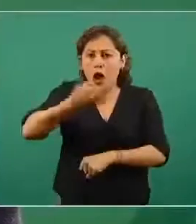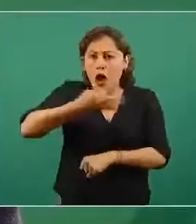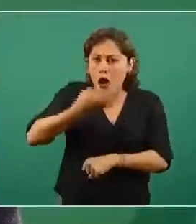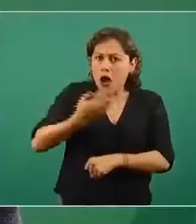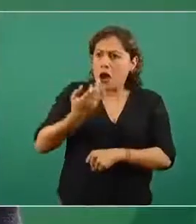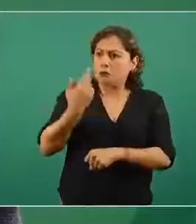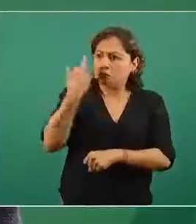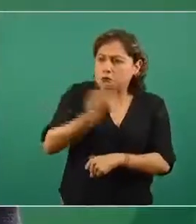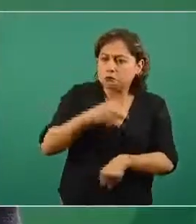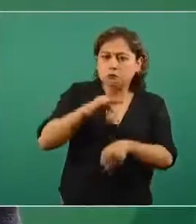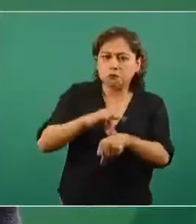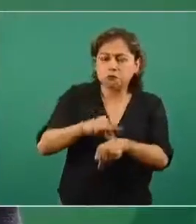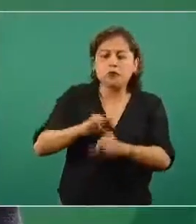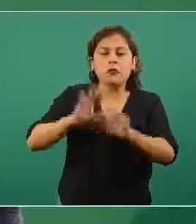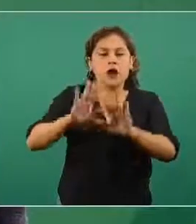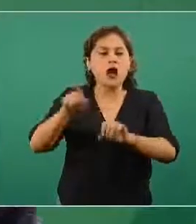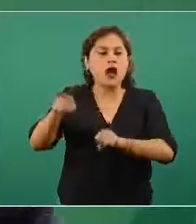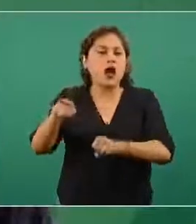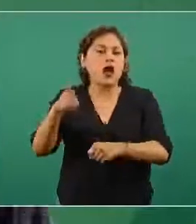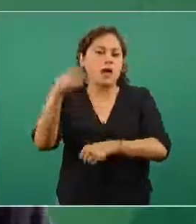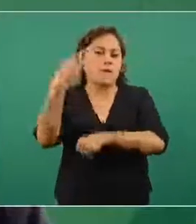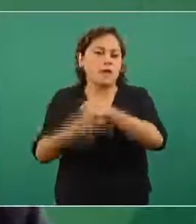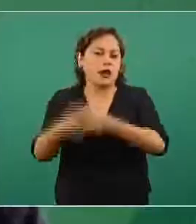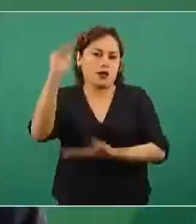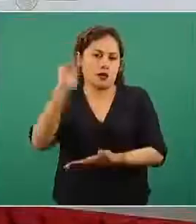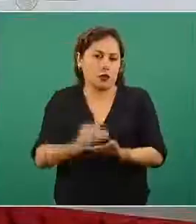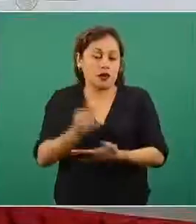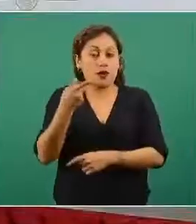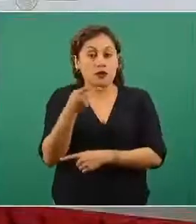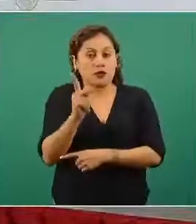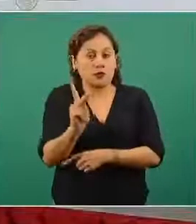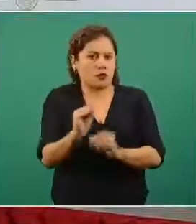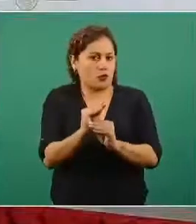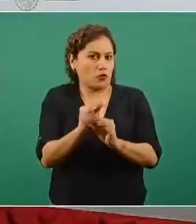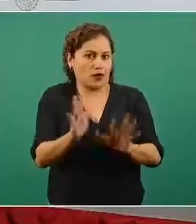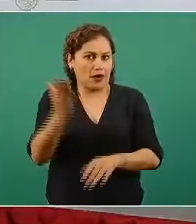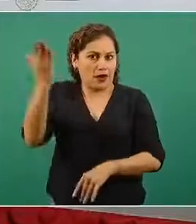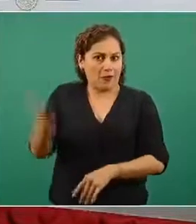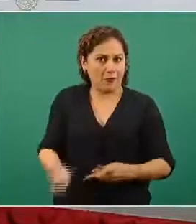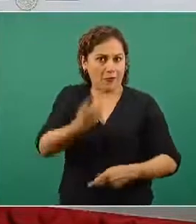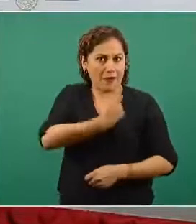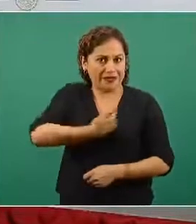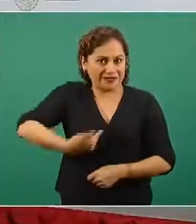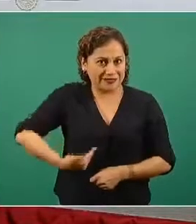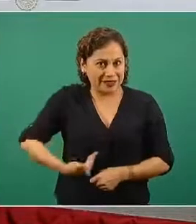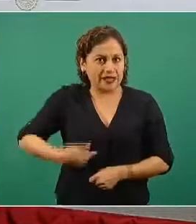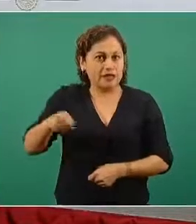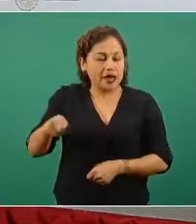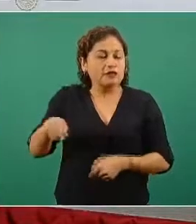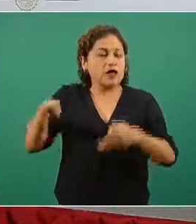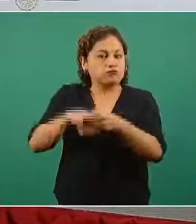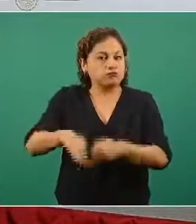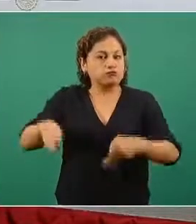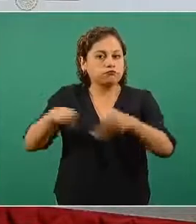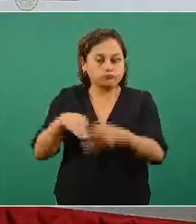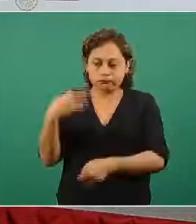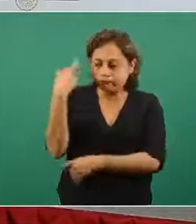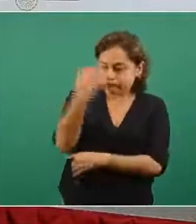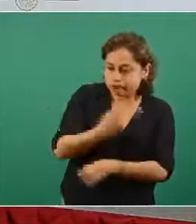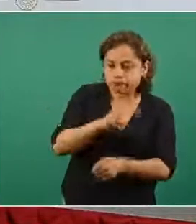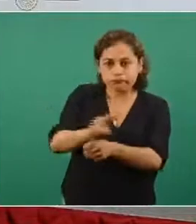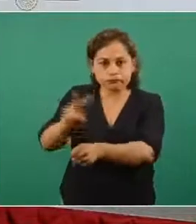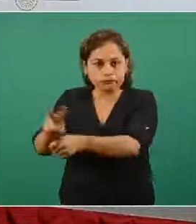también disminuye. Pero obviamente el presidente va a estar en un seguimiento continuo, puntual, un